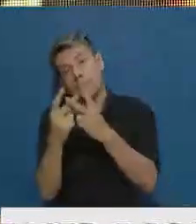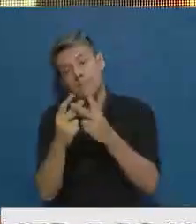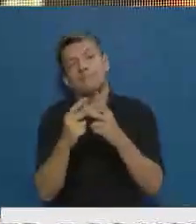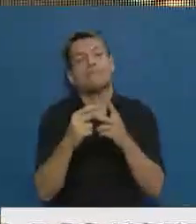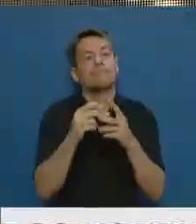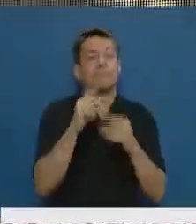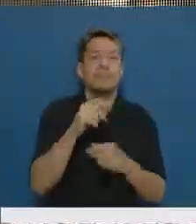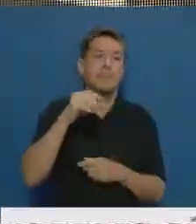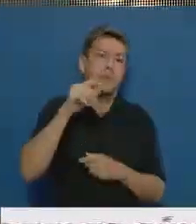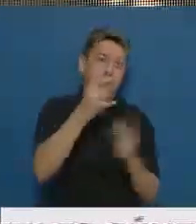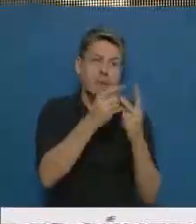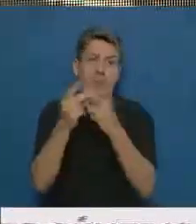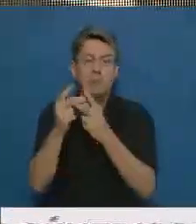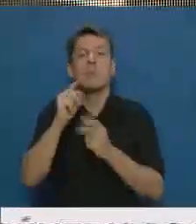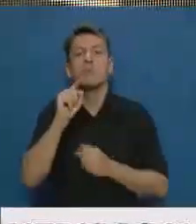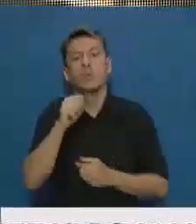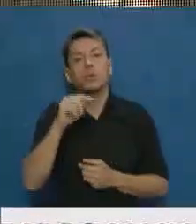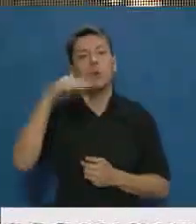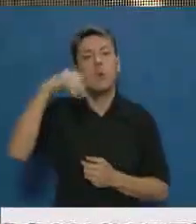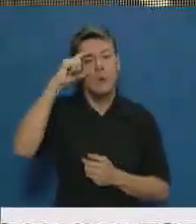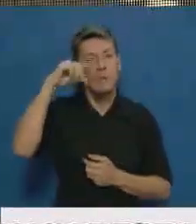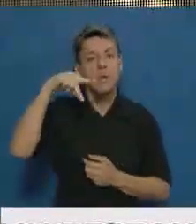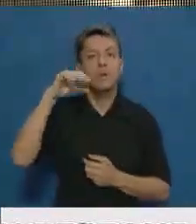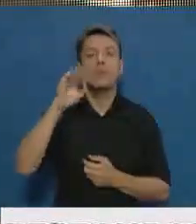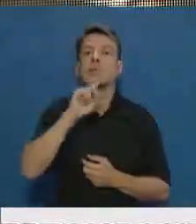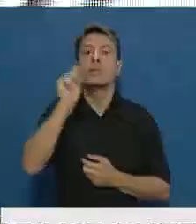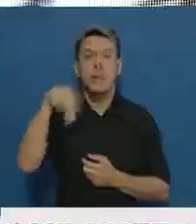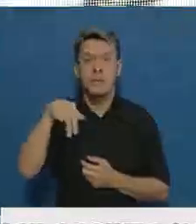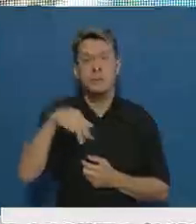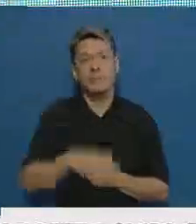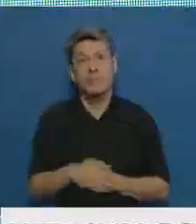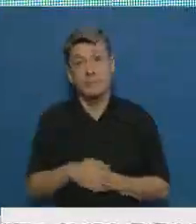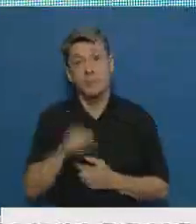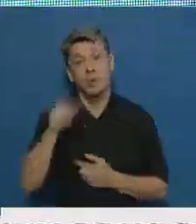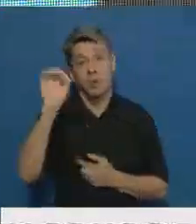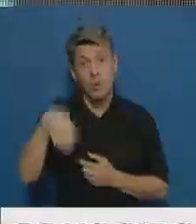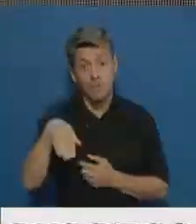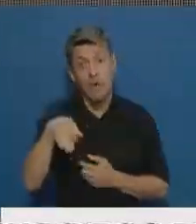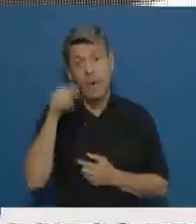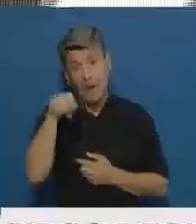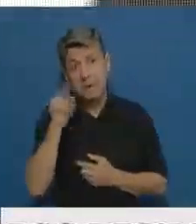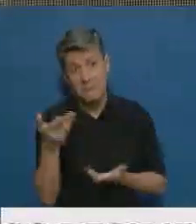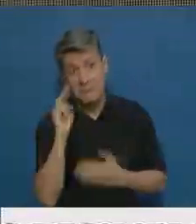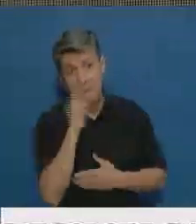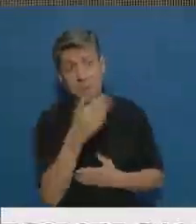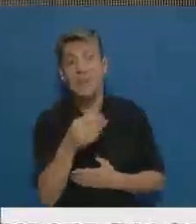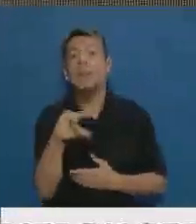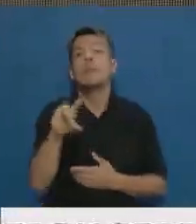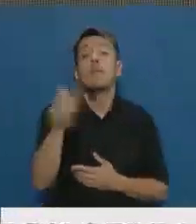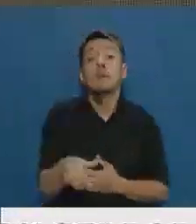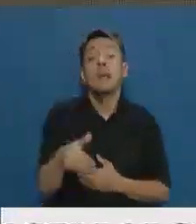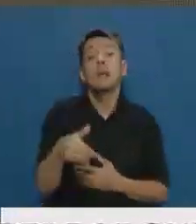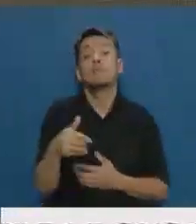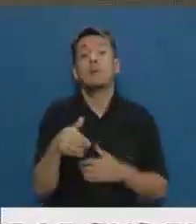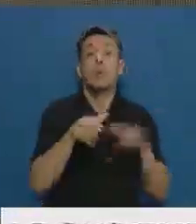www.mendotran.com.ar. Hay, uh-huh, una pestaña que dice ¿cuándo subo? Y ahí también tenemos, para los que no tienen Android o para los que no tienen teléfono, pero tienen acceso a